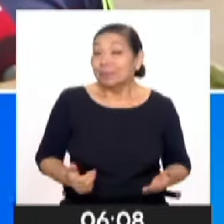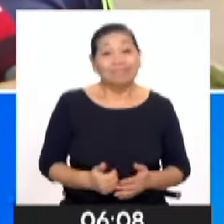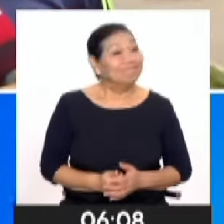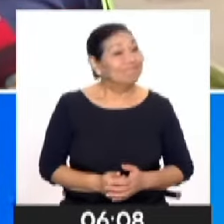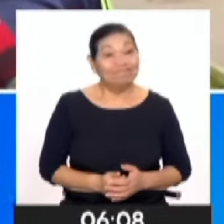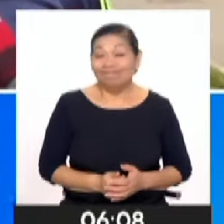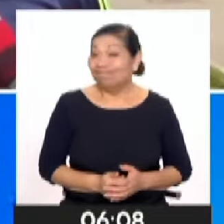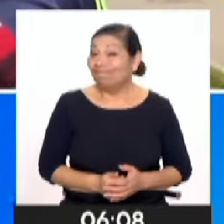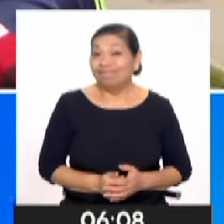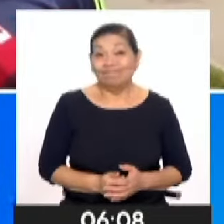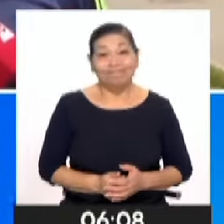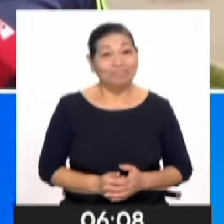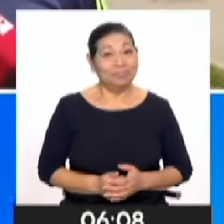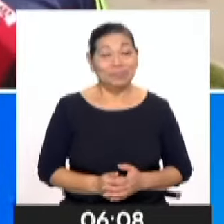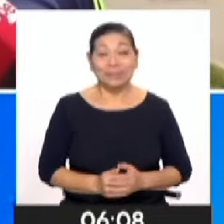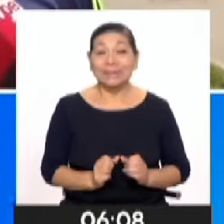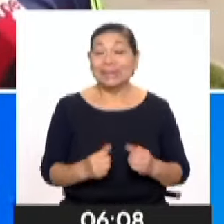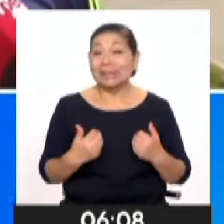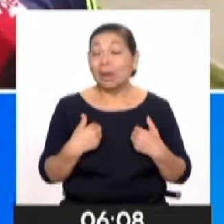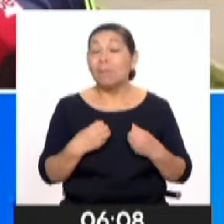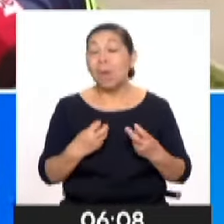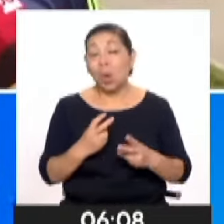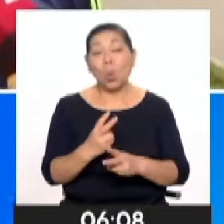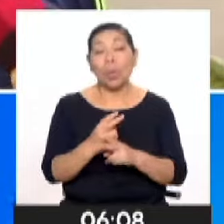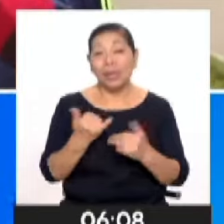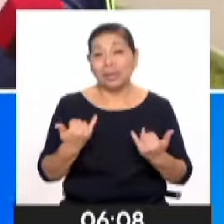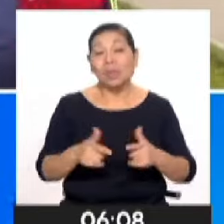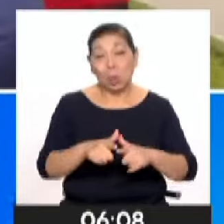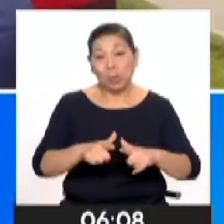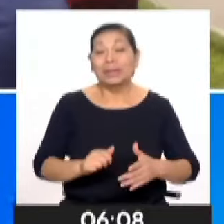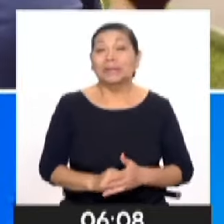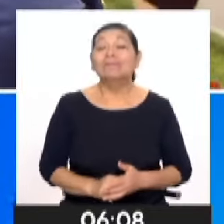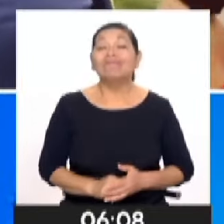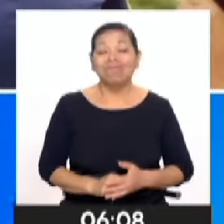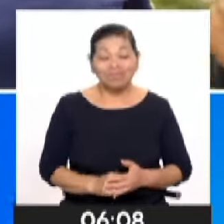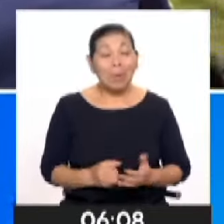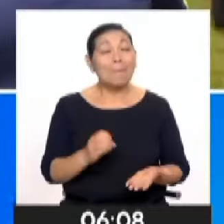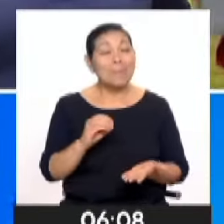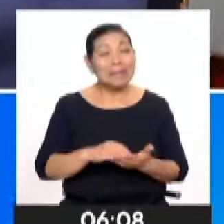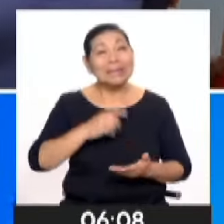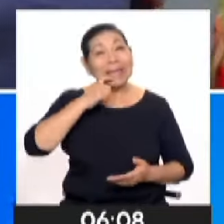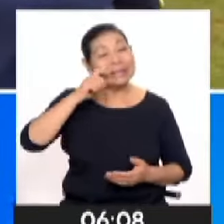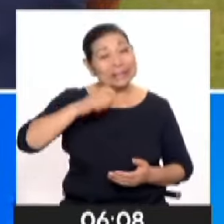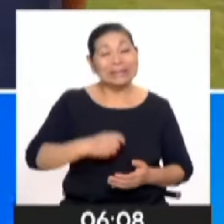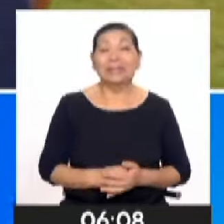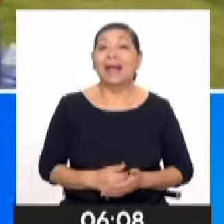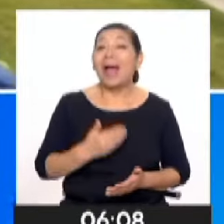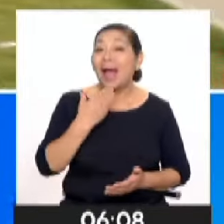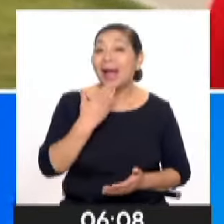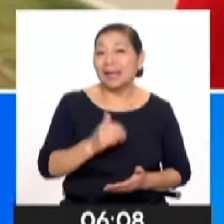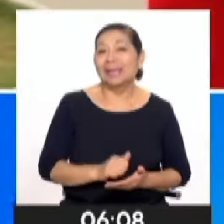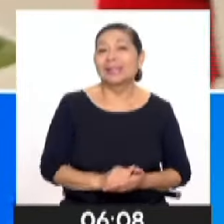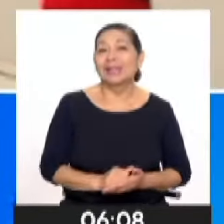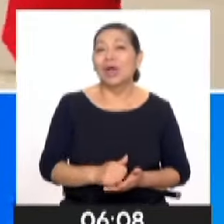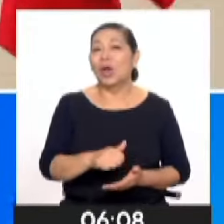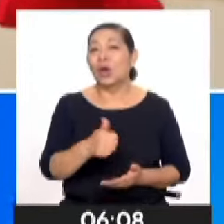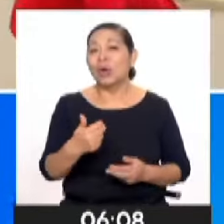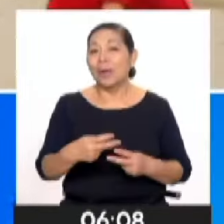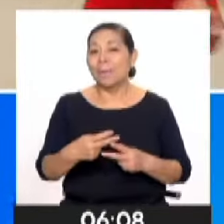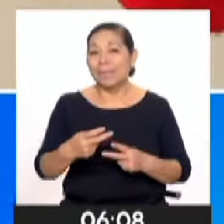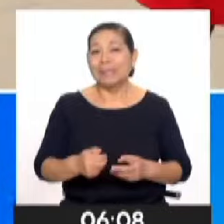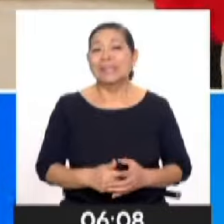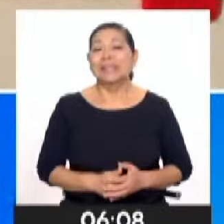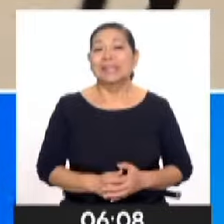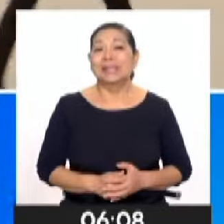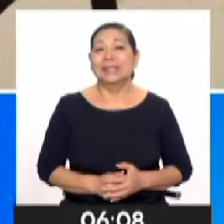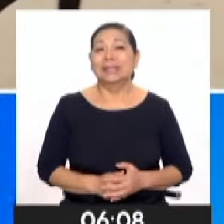Y cómo se llama te entendemos que tener más seguridad en estas horas no más seguridad en las zonas Muchísimas gracias señor vamos a conversar con uno de los vecinos